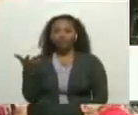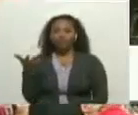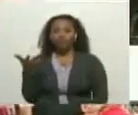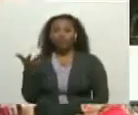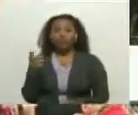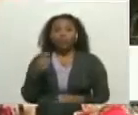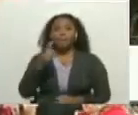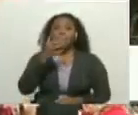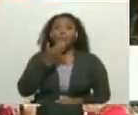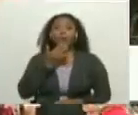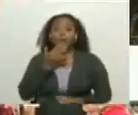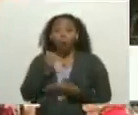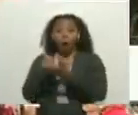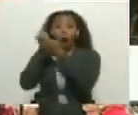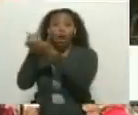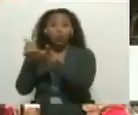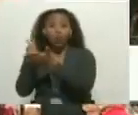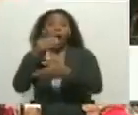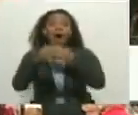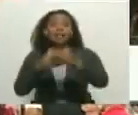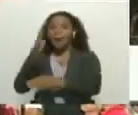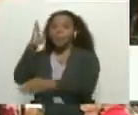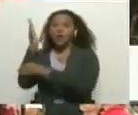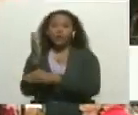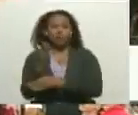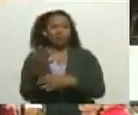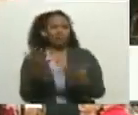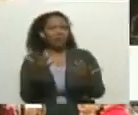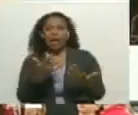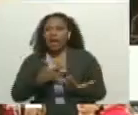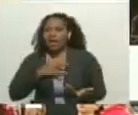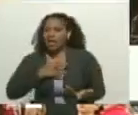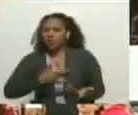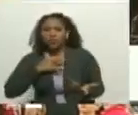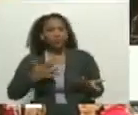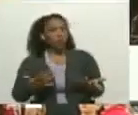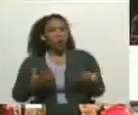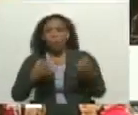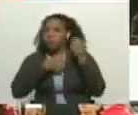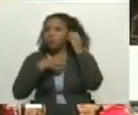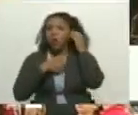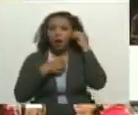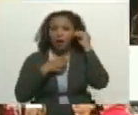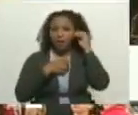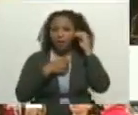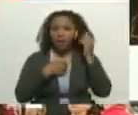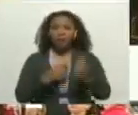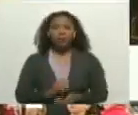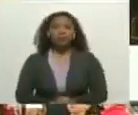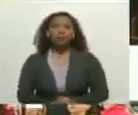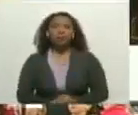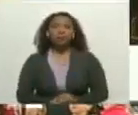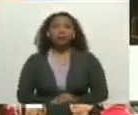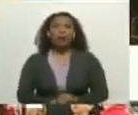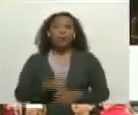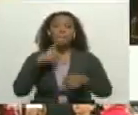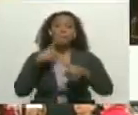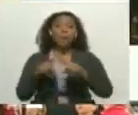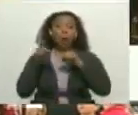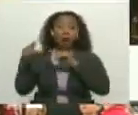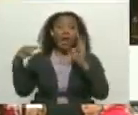ayude, le aplican sanciones. ¡Qué miserables! ¡Qué miserables son! Pero ahí está